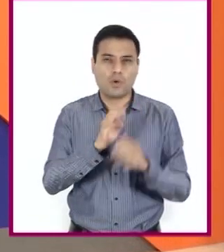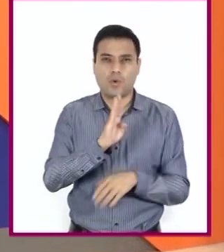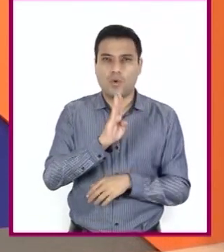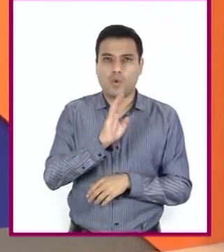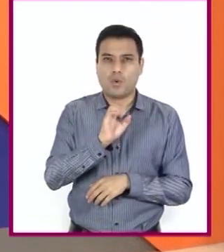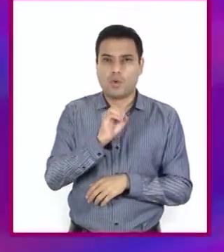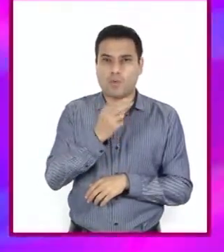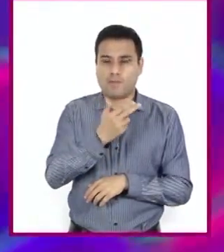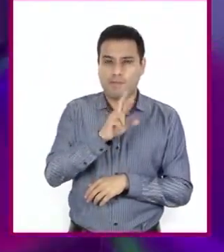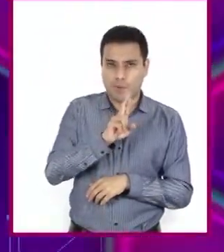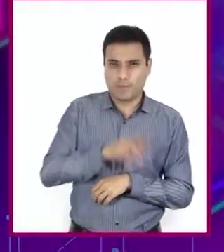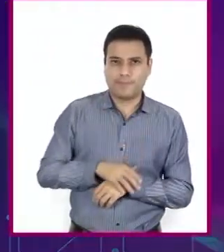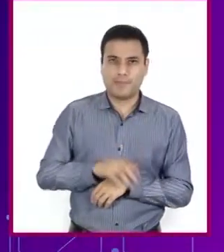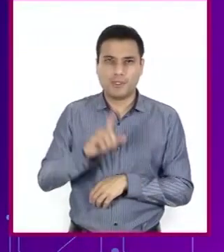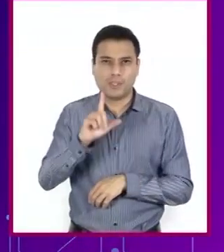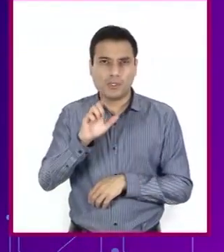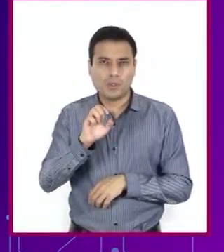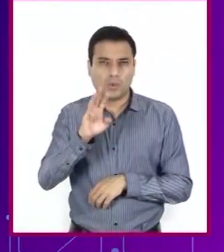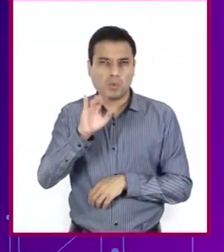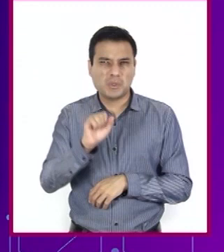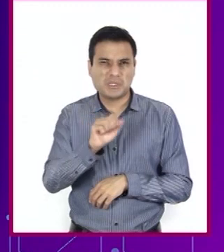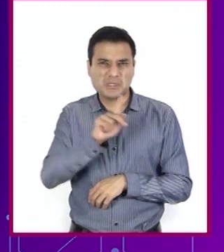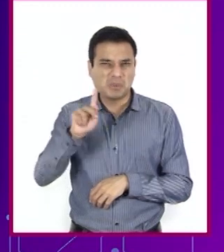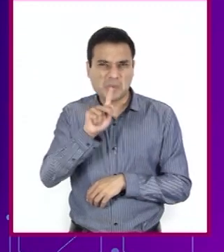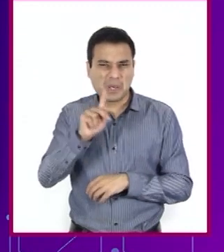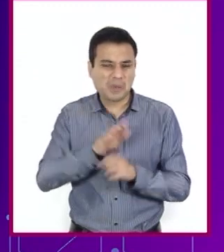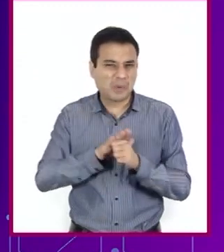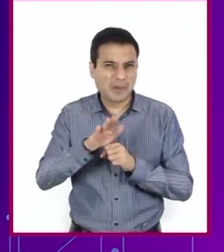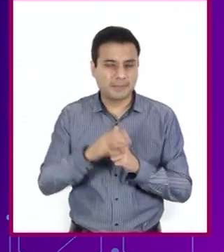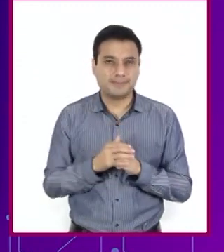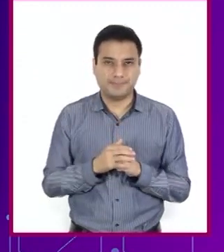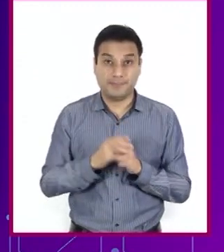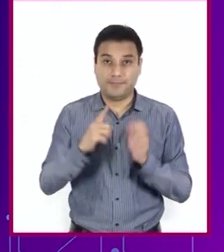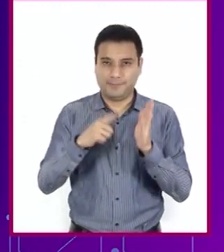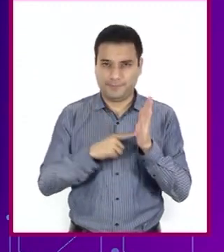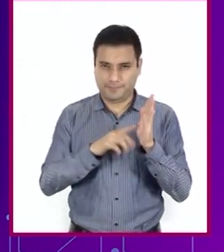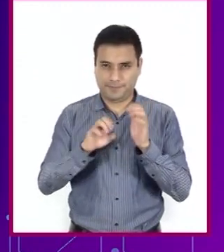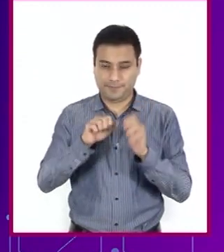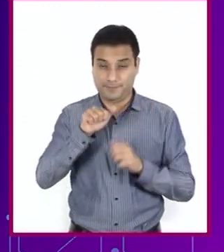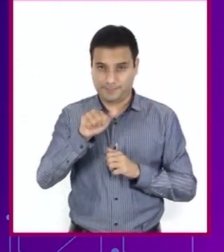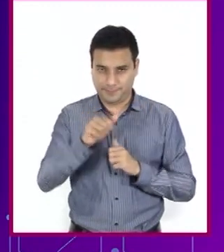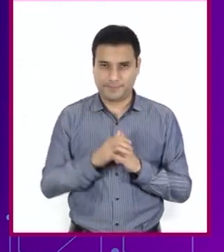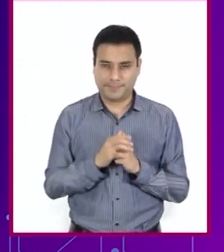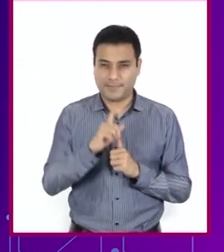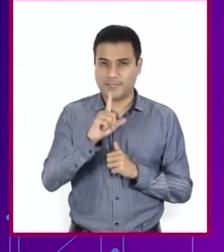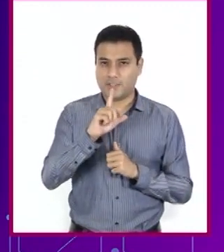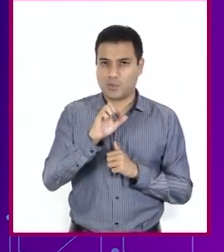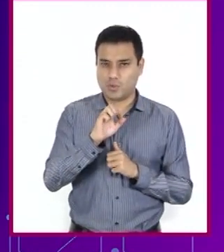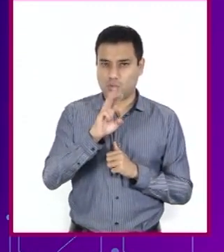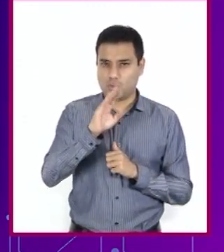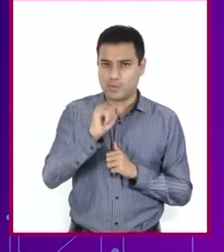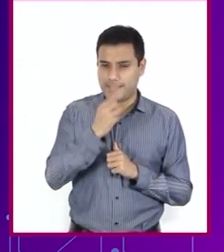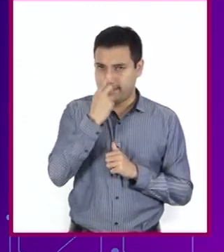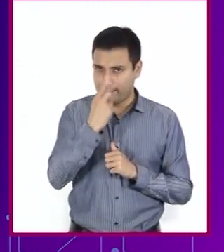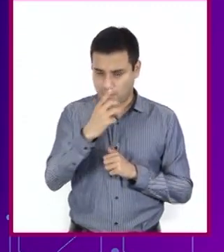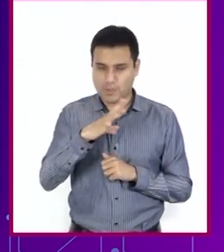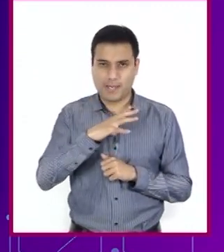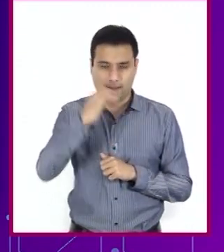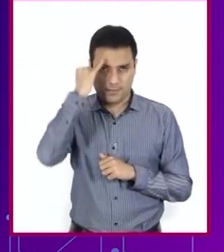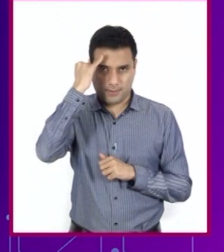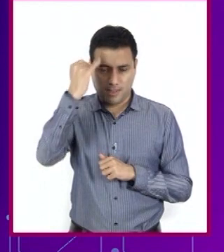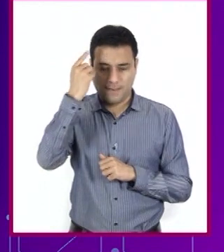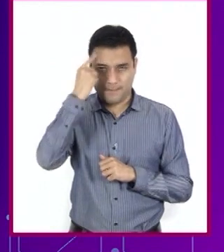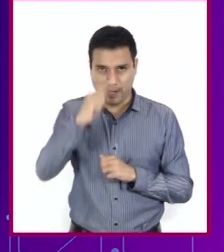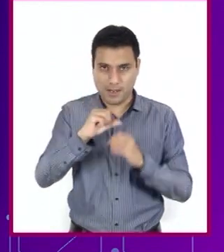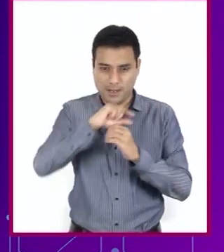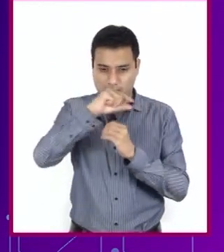el diagrama de Lewis? En 1916, Gilbert Lewis propuso una forma sencilla para representar a